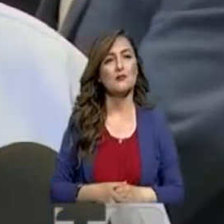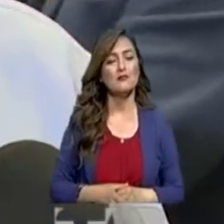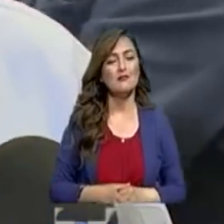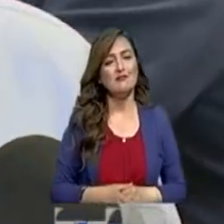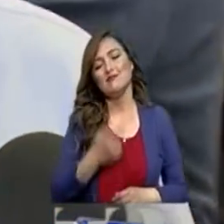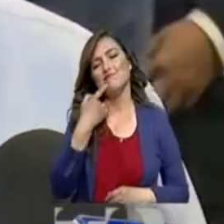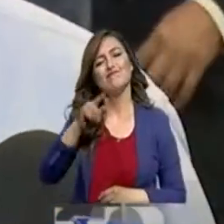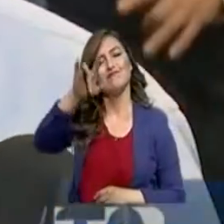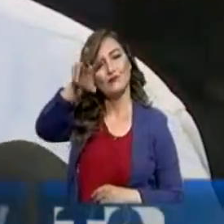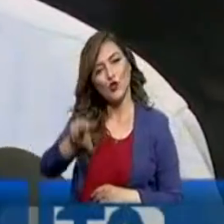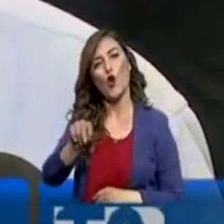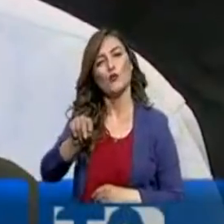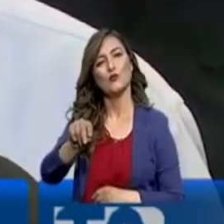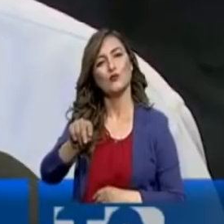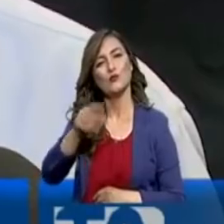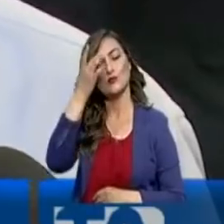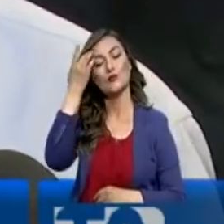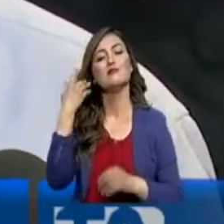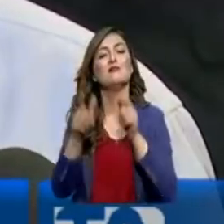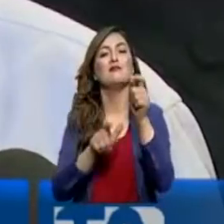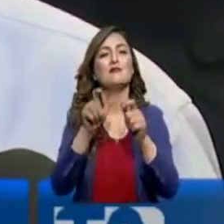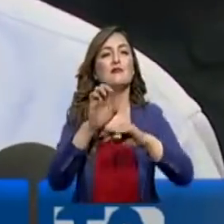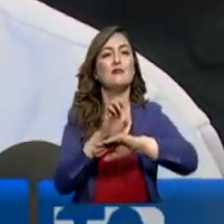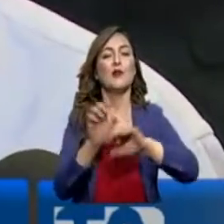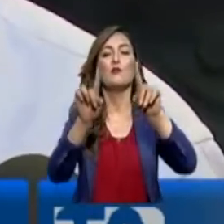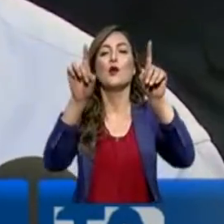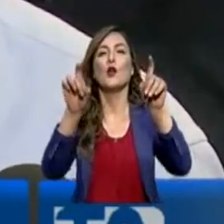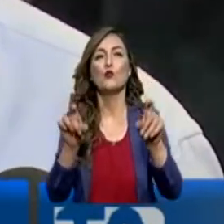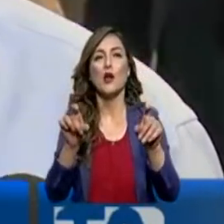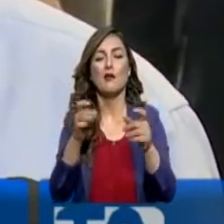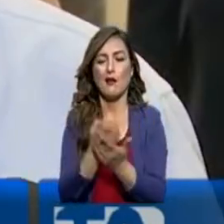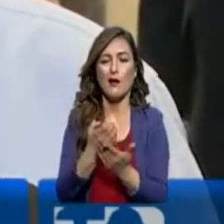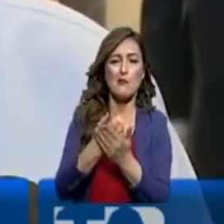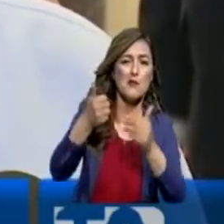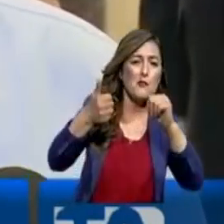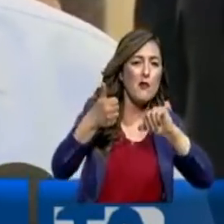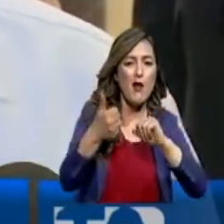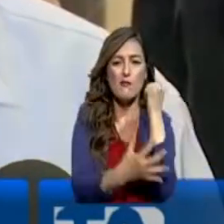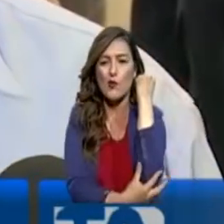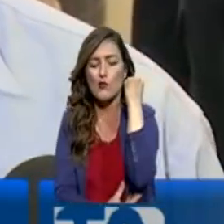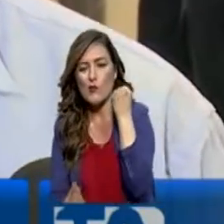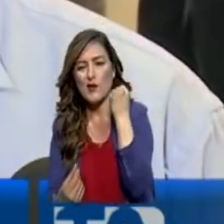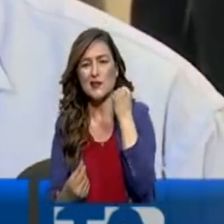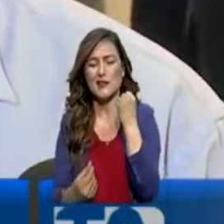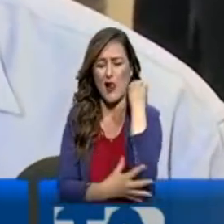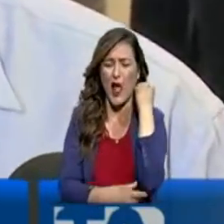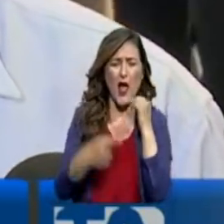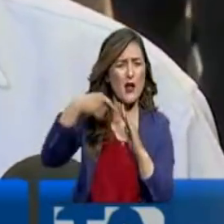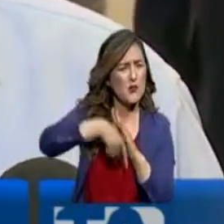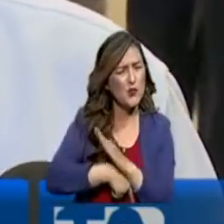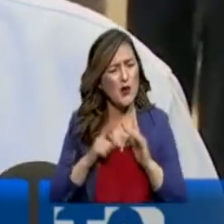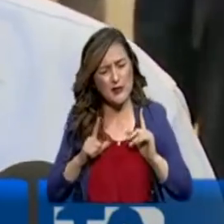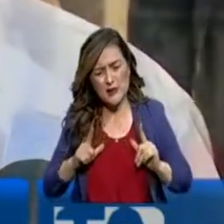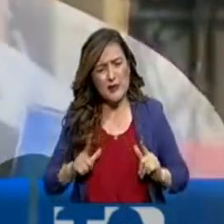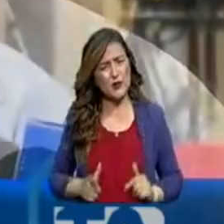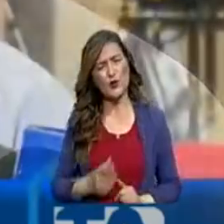hemos dicho no, tenemos que consultar al pueblo, el bolsillo de los ecuatorianos, la pobreza, la miseria, la salud,